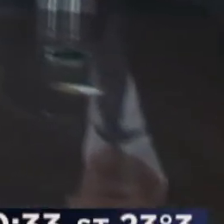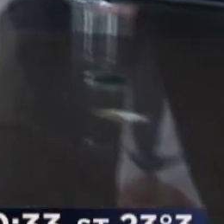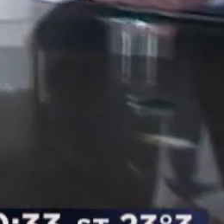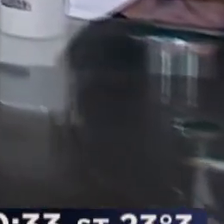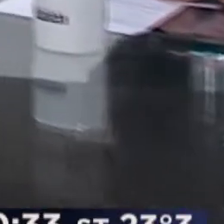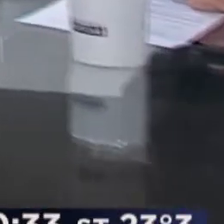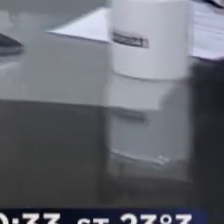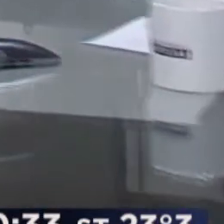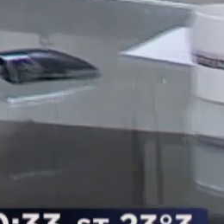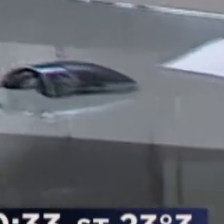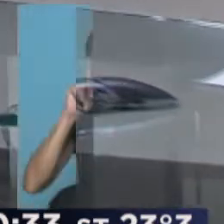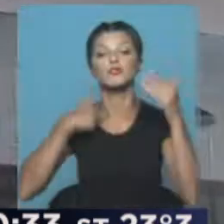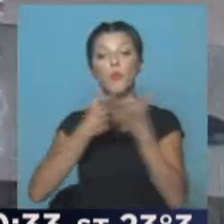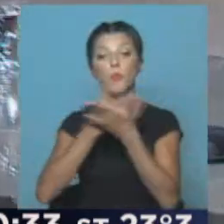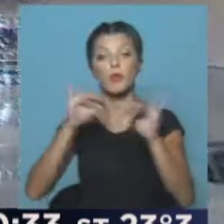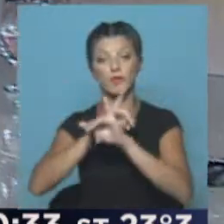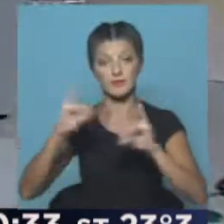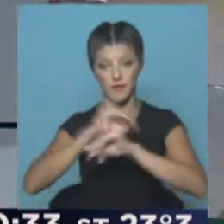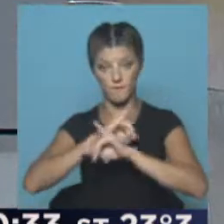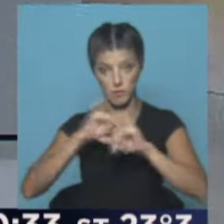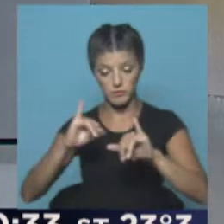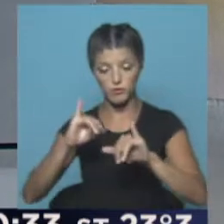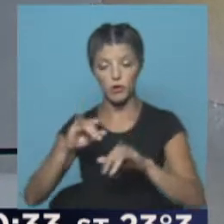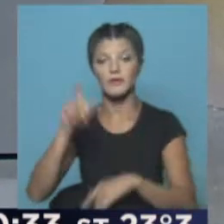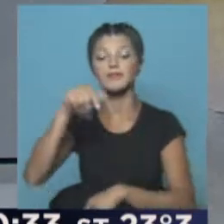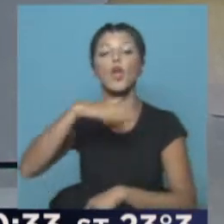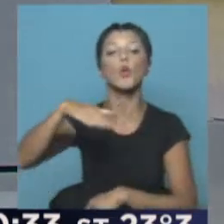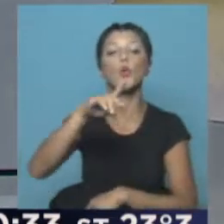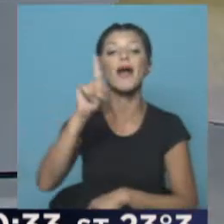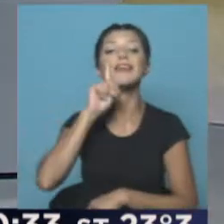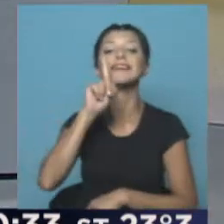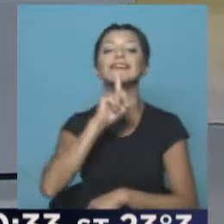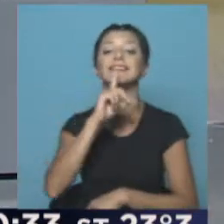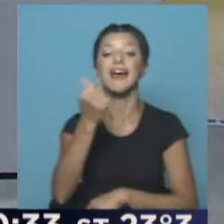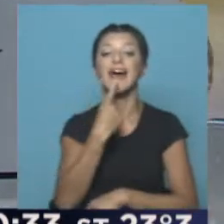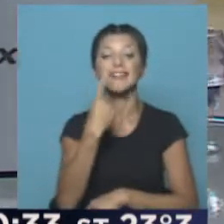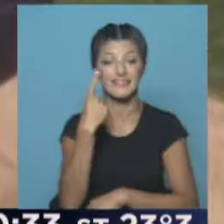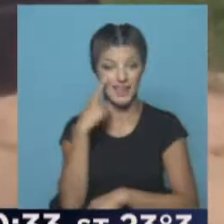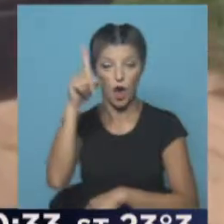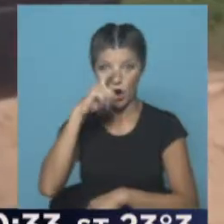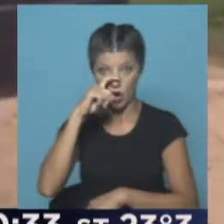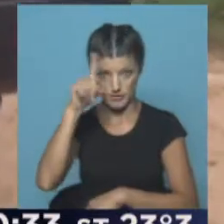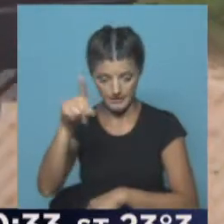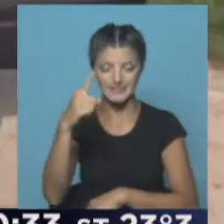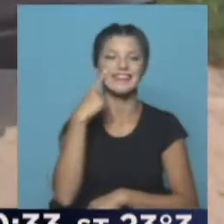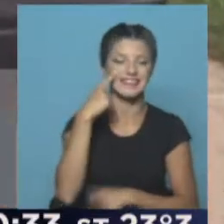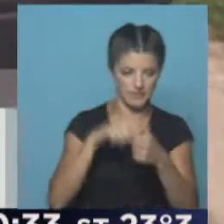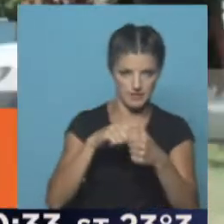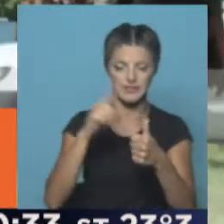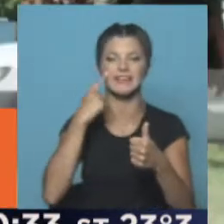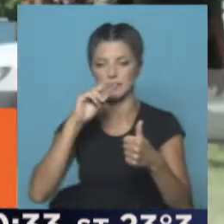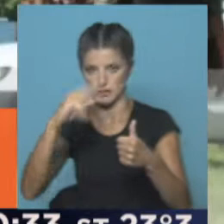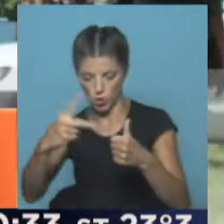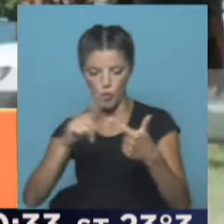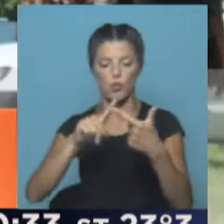La información en el noticiero central de la TV Pública nos traslada ahora a Itatí, Corrientes, donde detuvieron al intendente, al vice,